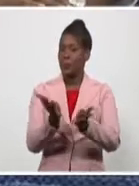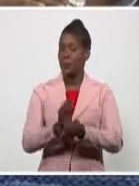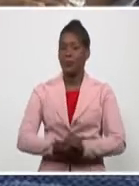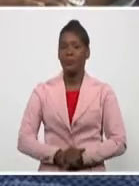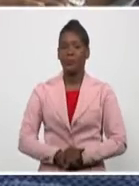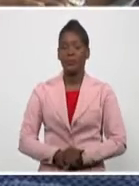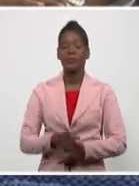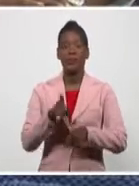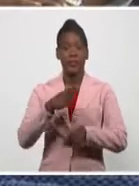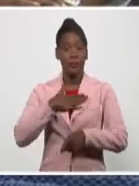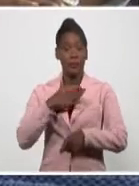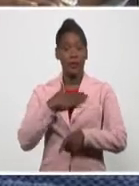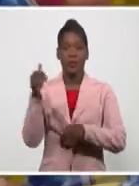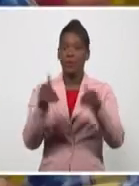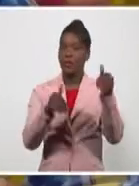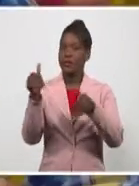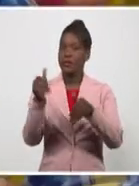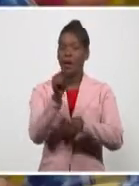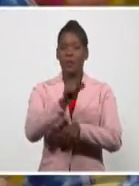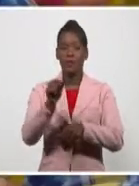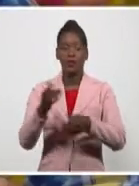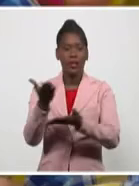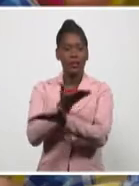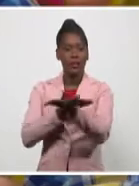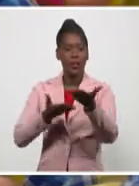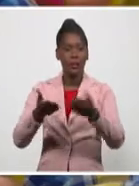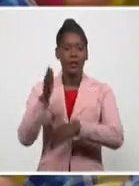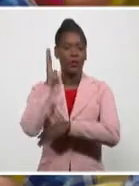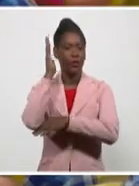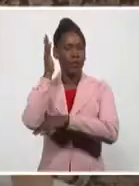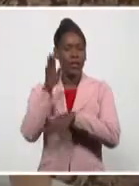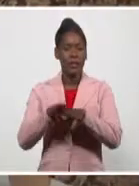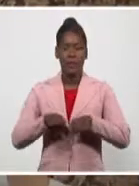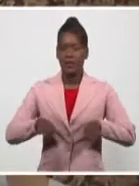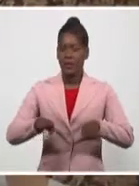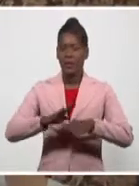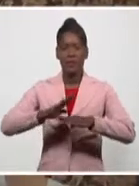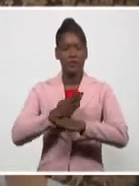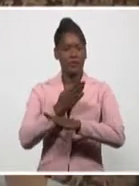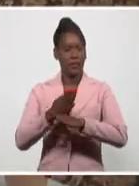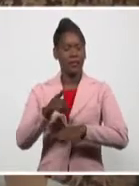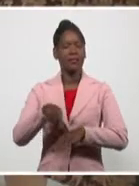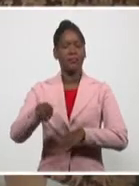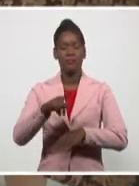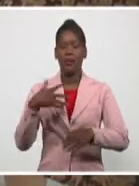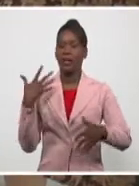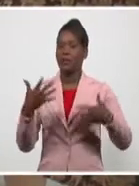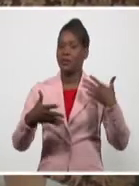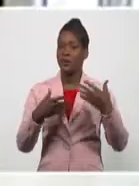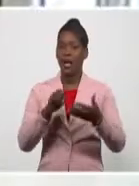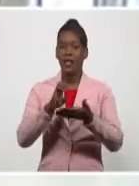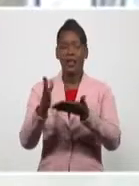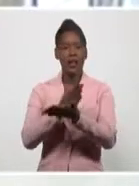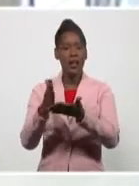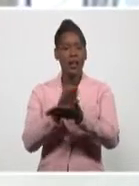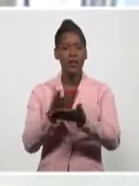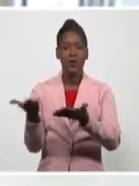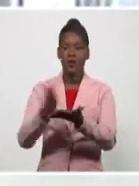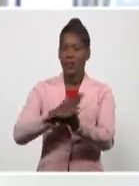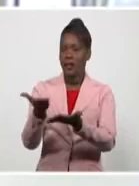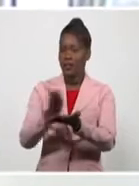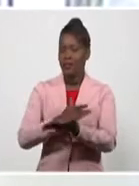programa incluyó paneles de debates, conferencias, mesas redondas, conciertos y presentaciones de libros y revistas. Como respuesta